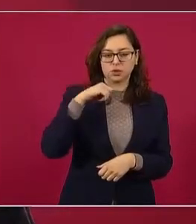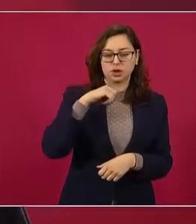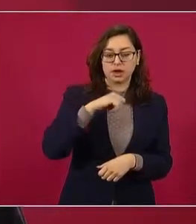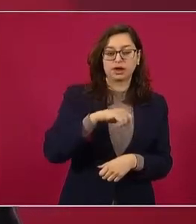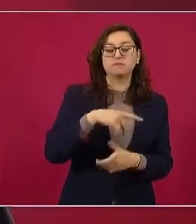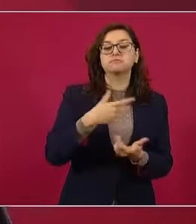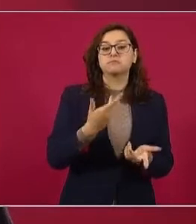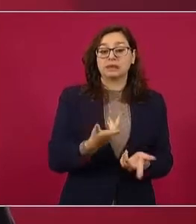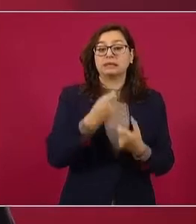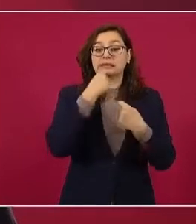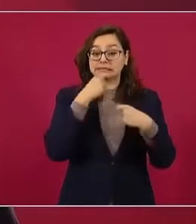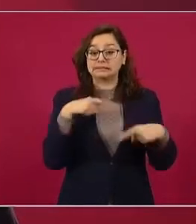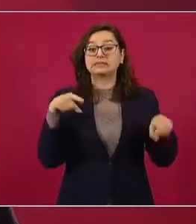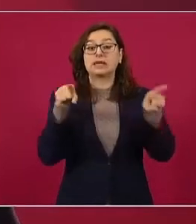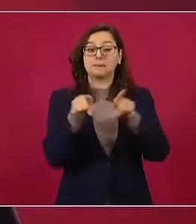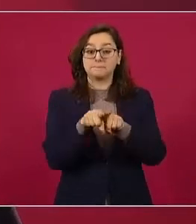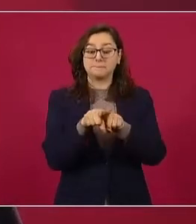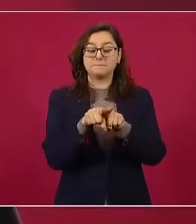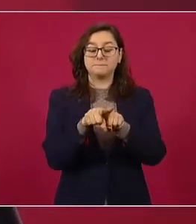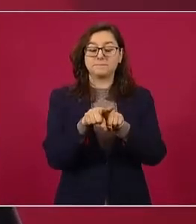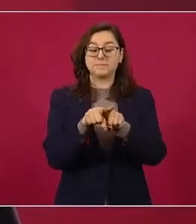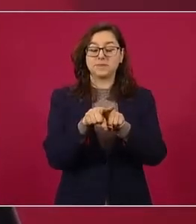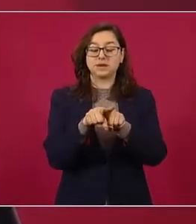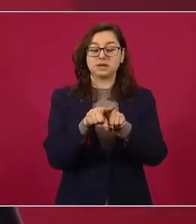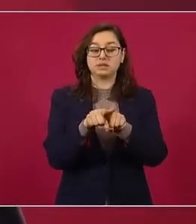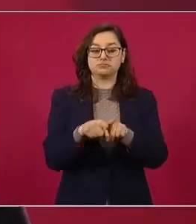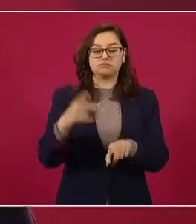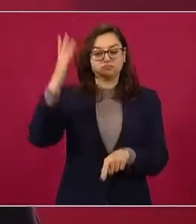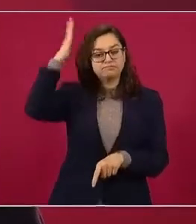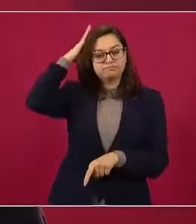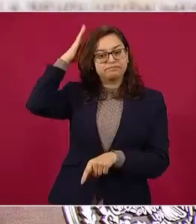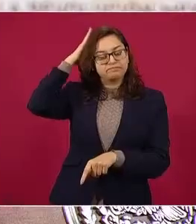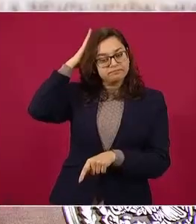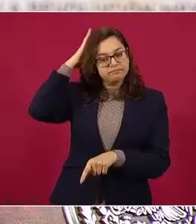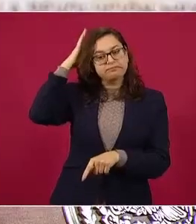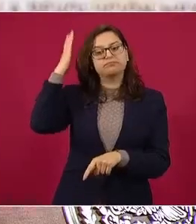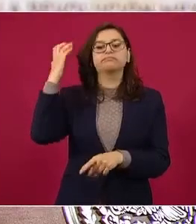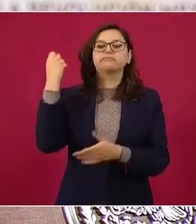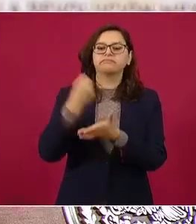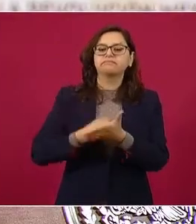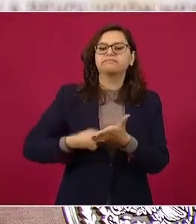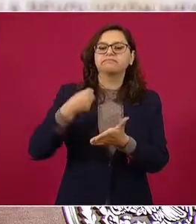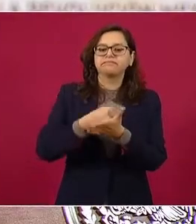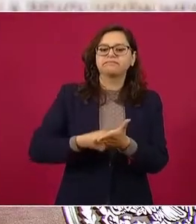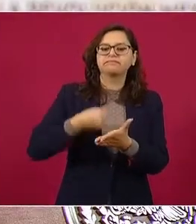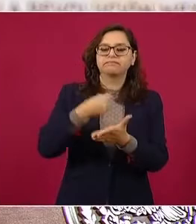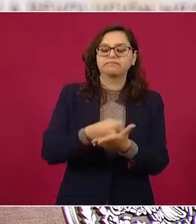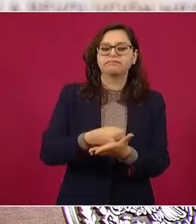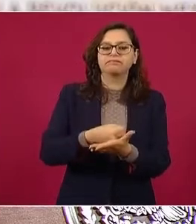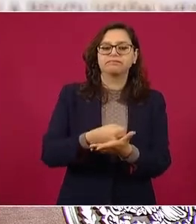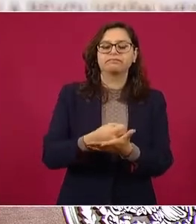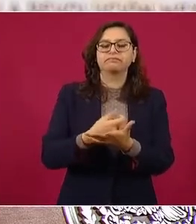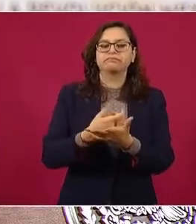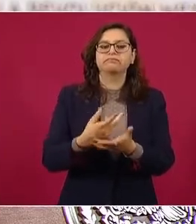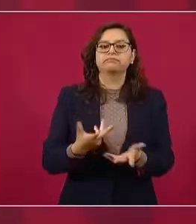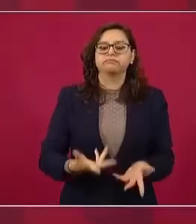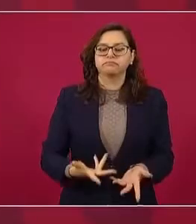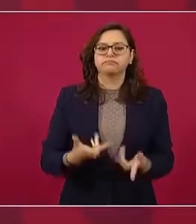y había estado de dirigente de un movimiento social